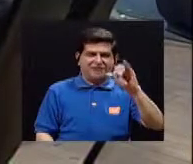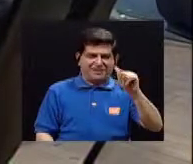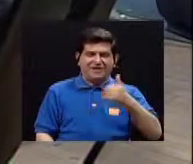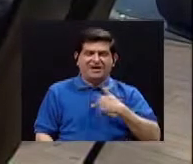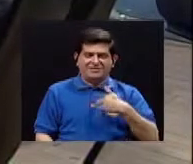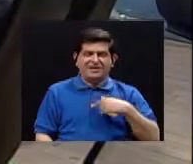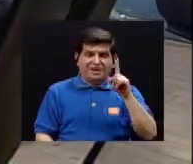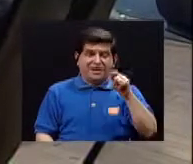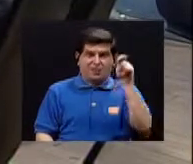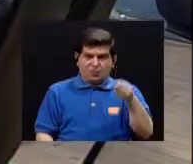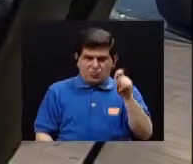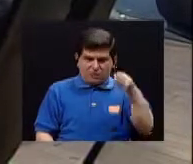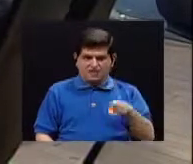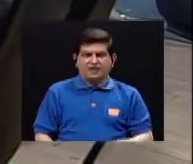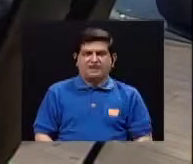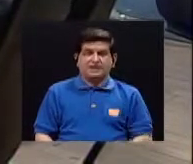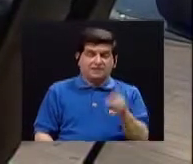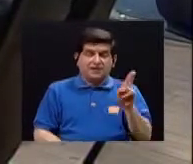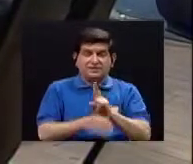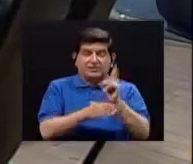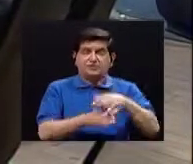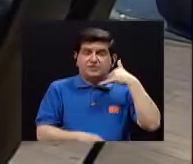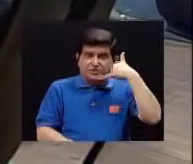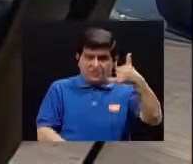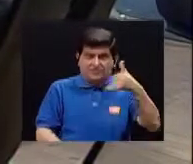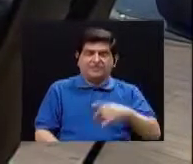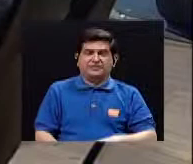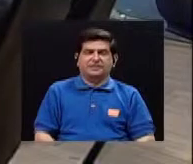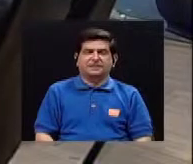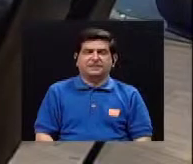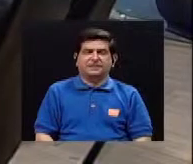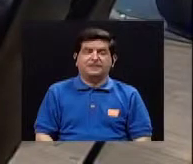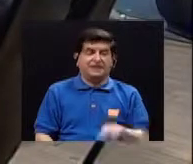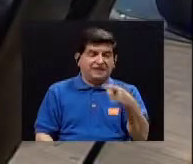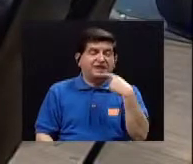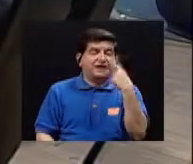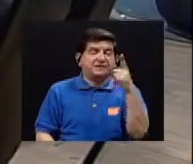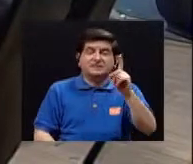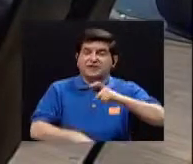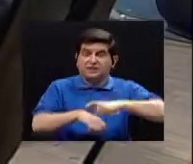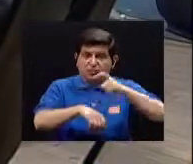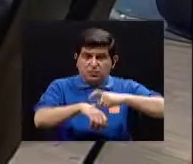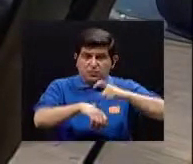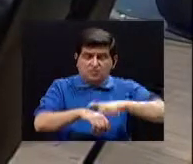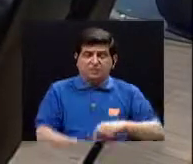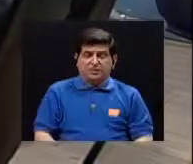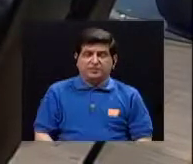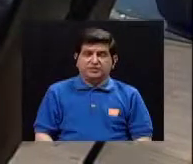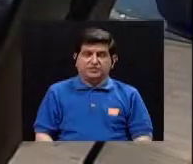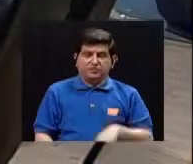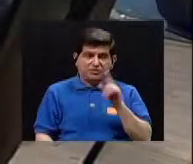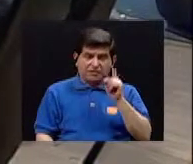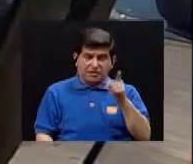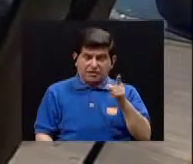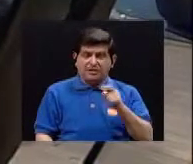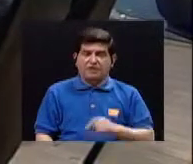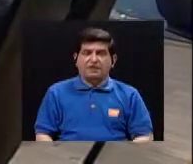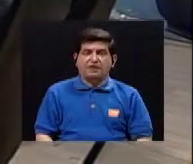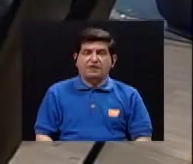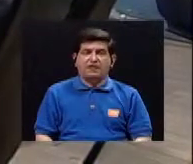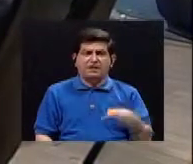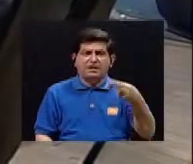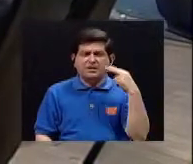tenía una tarjeta y que esta tarjeta los de ron para llamar y entonces él dice que en un momento él llega